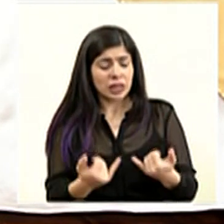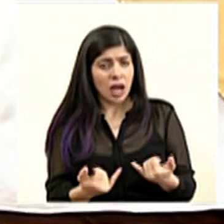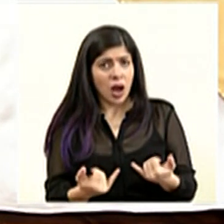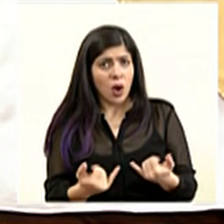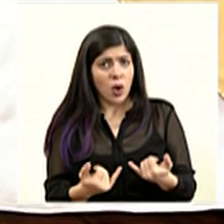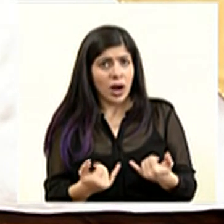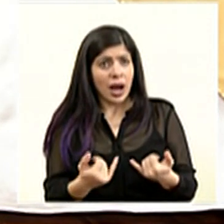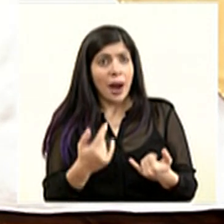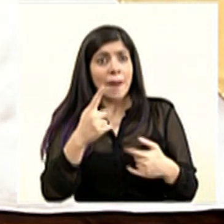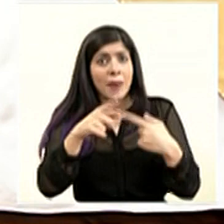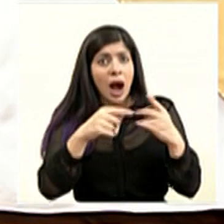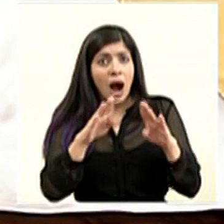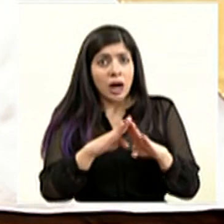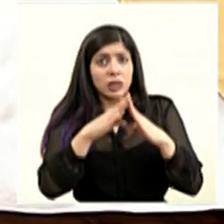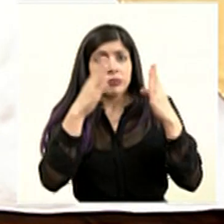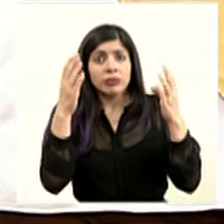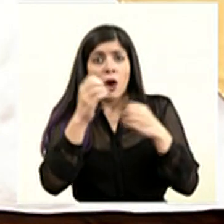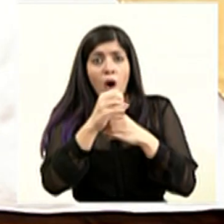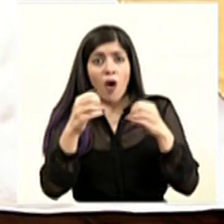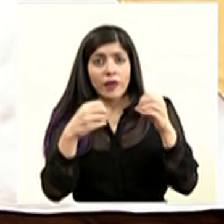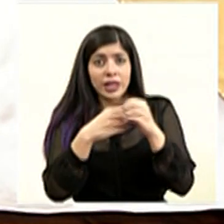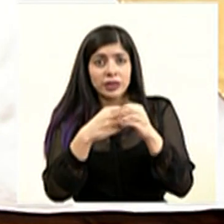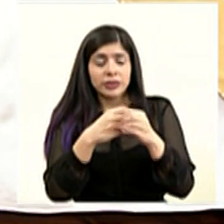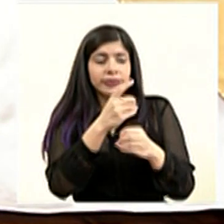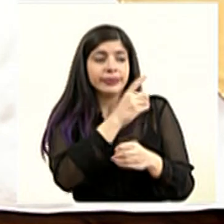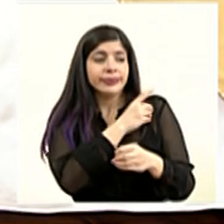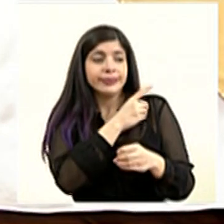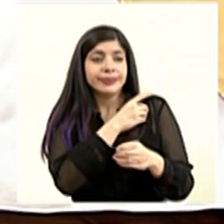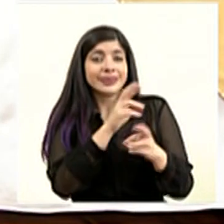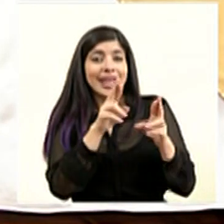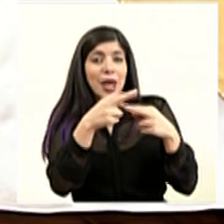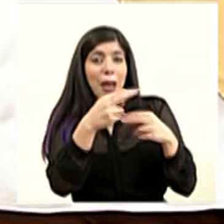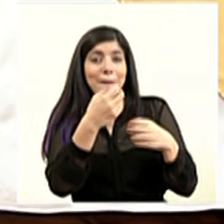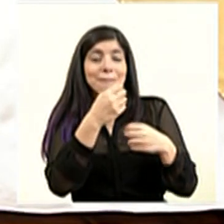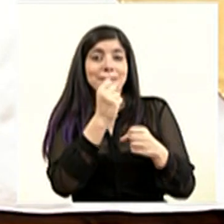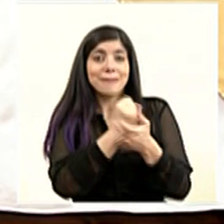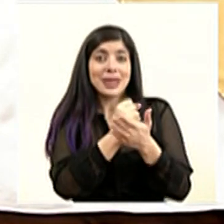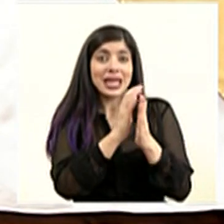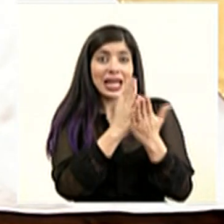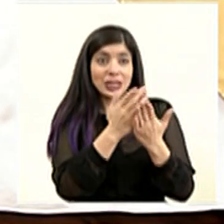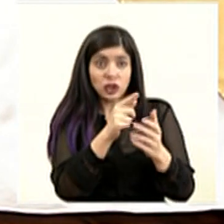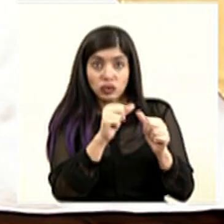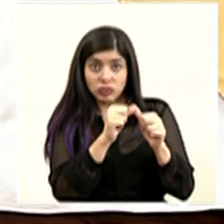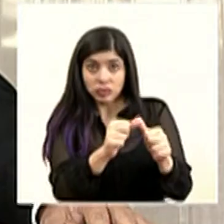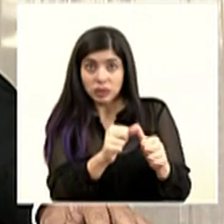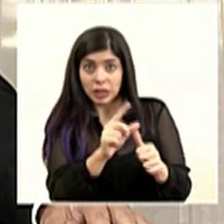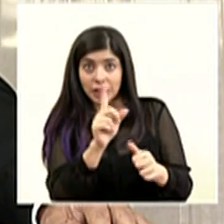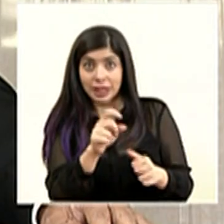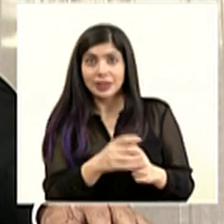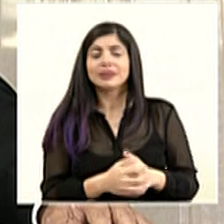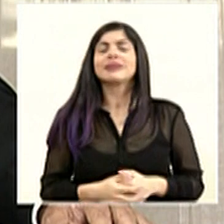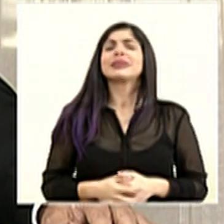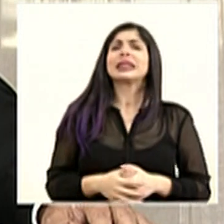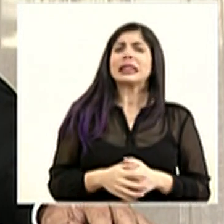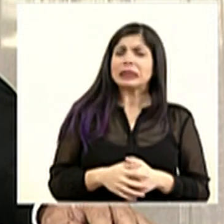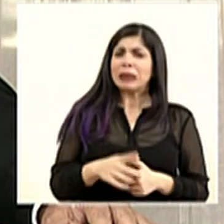dada para la apertura total de las oficinas de la Dirección Regional de Migración y Extranjería? Bueno, está larga